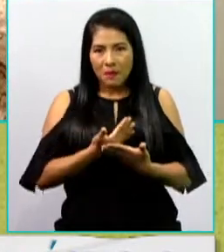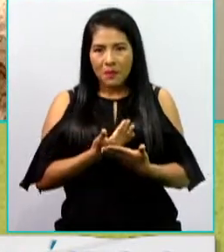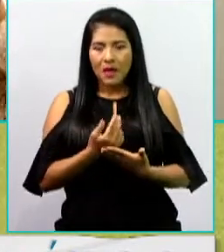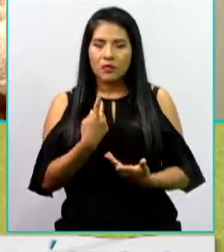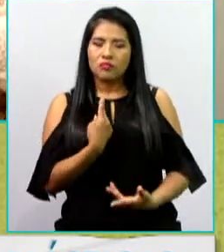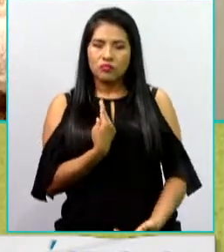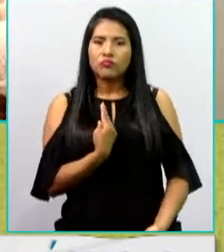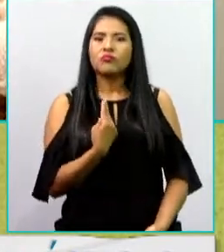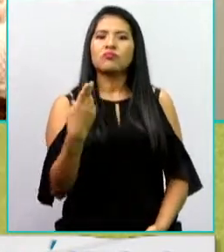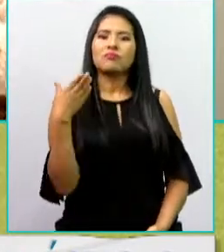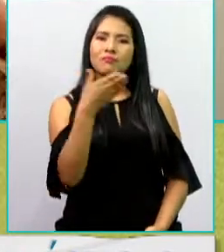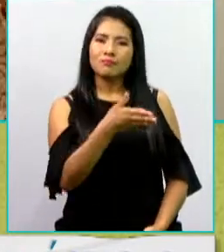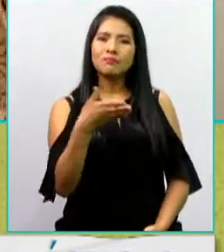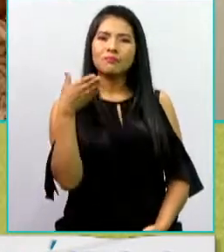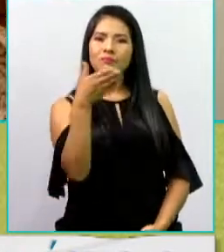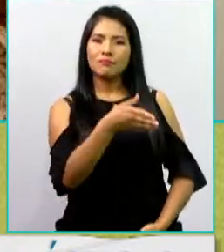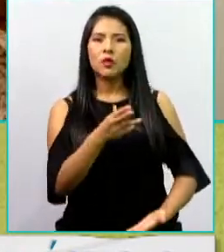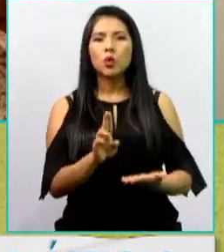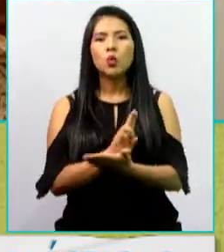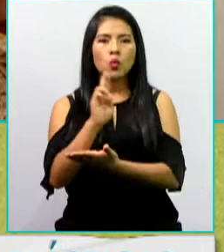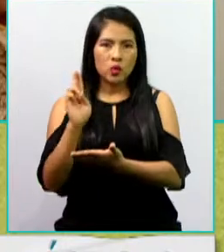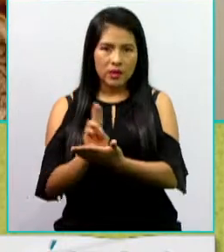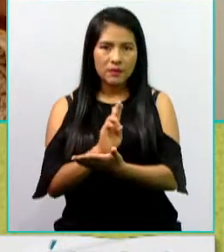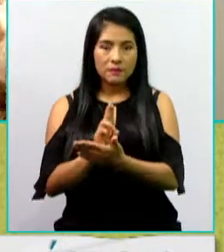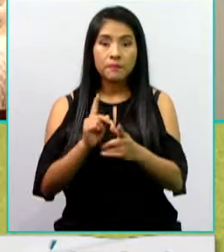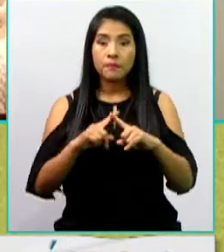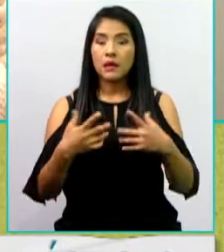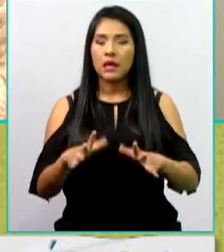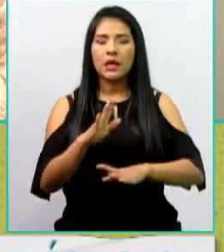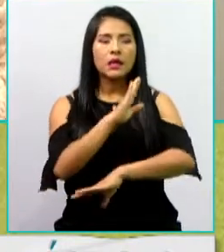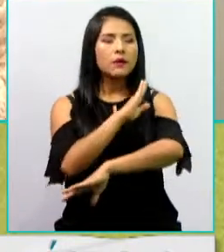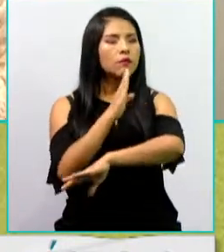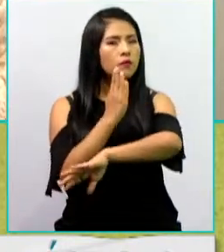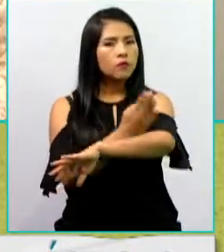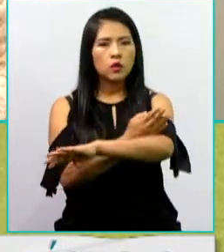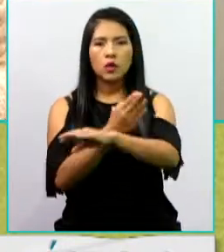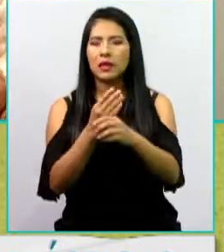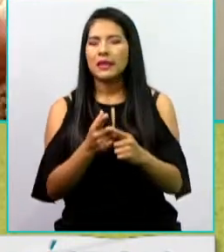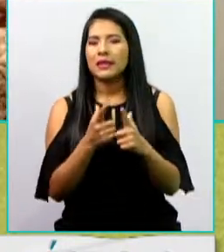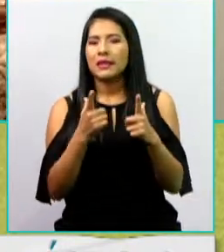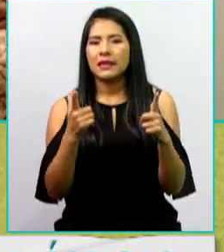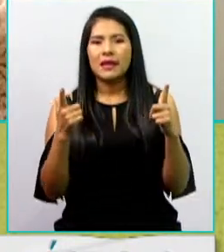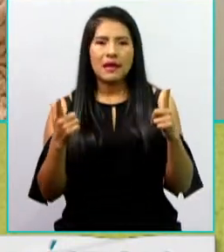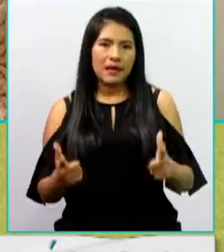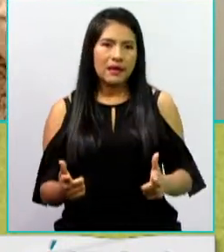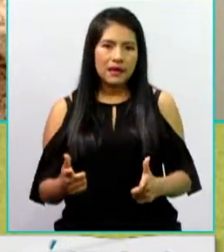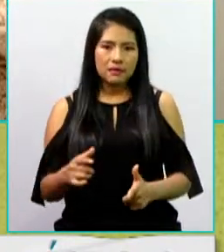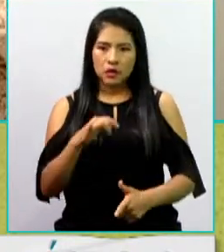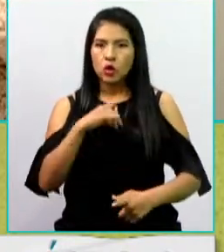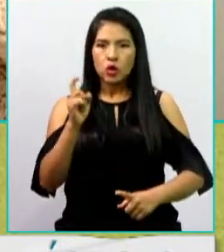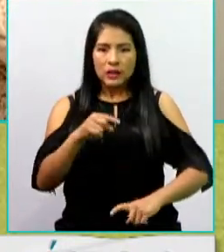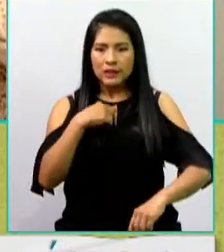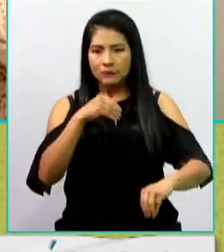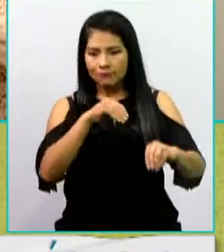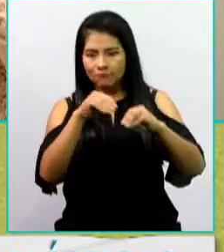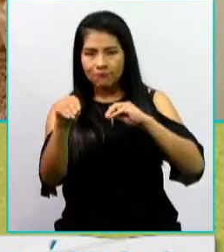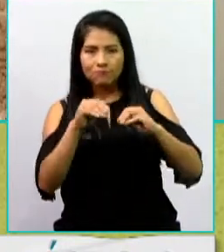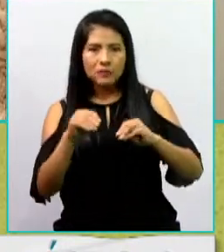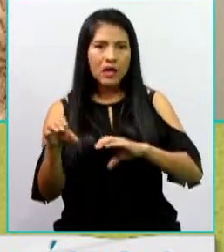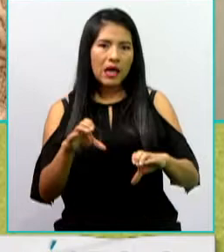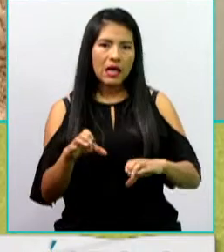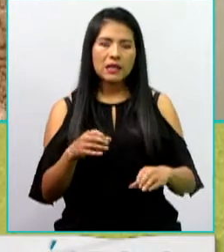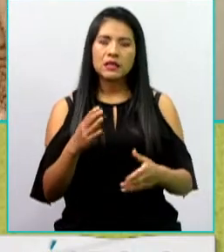iba. Pero ha sido un esfuerzo muy grande para mí, porque tenía que hacer todo con